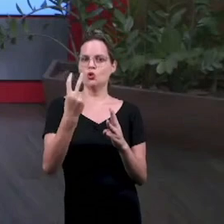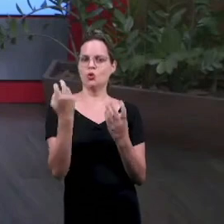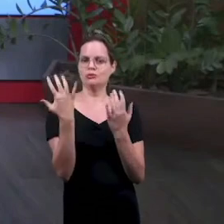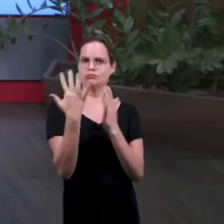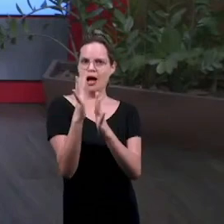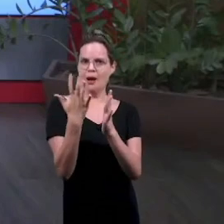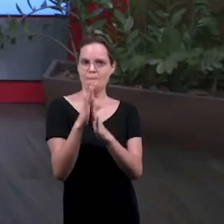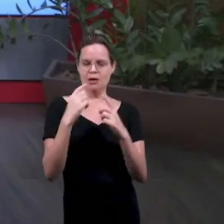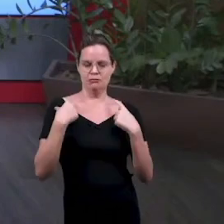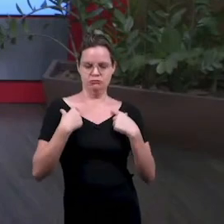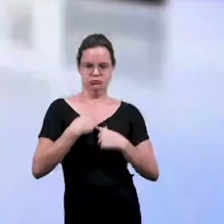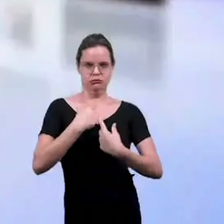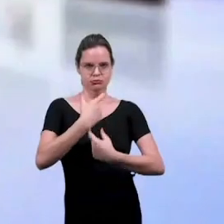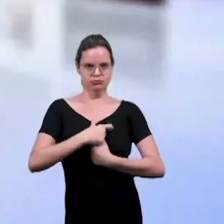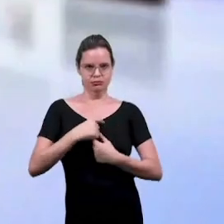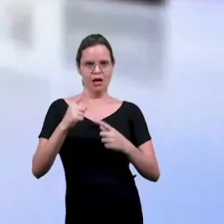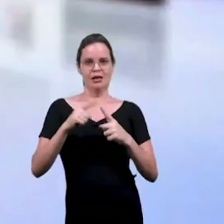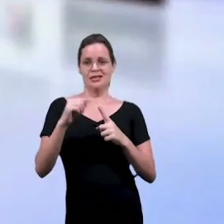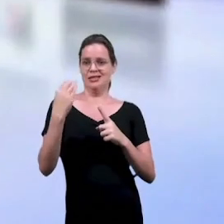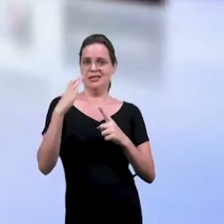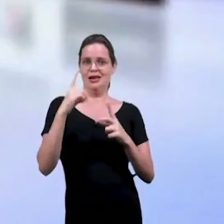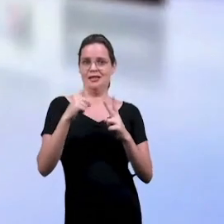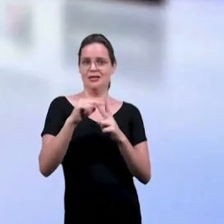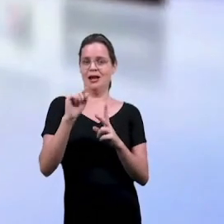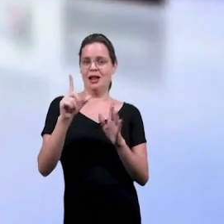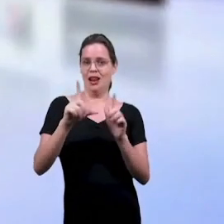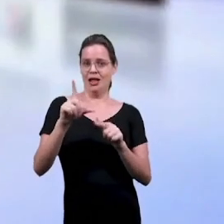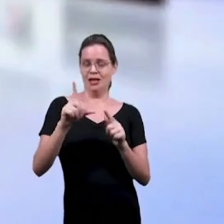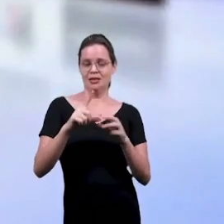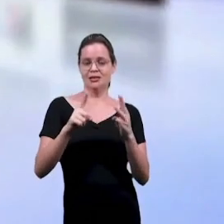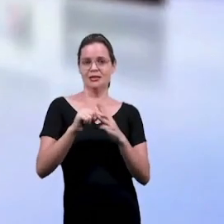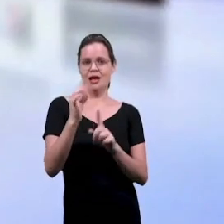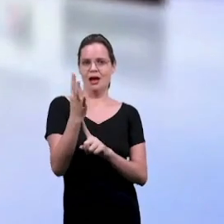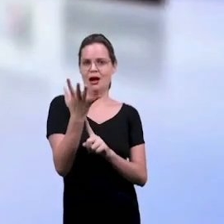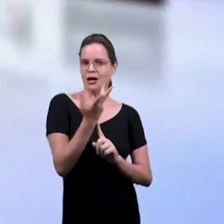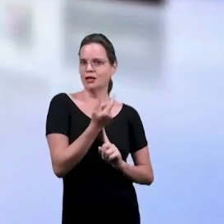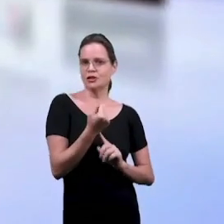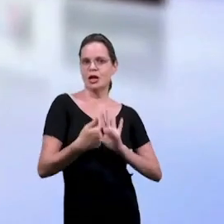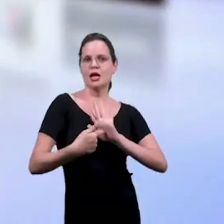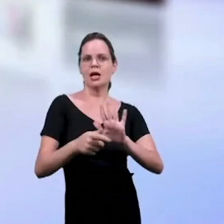el pastor Yedel T. recibió dos títulos